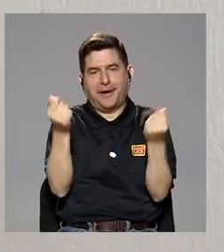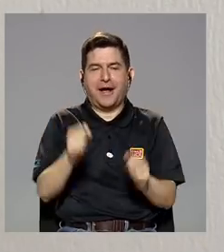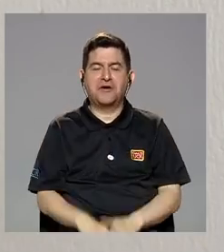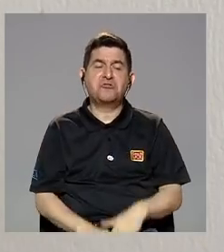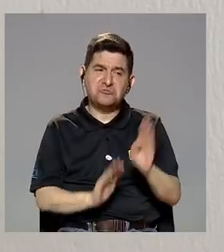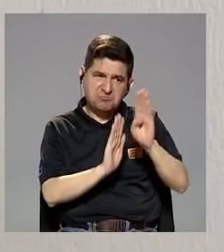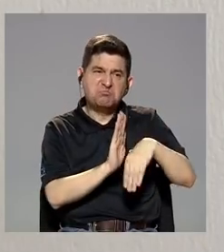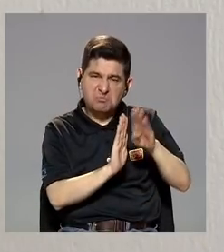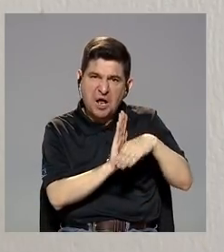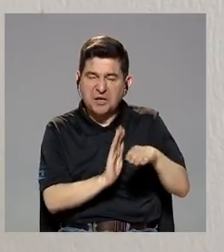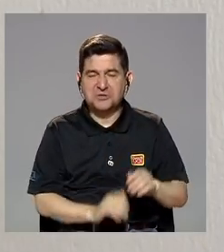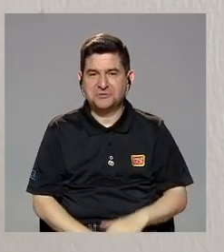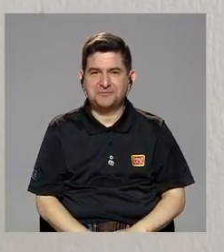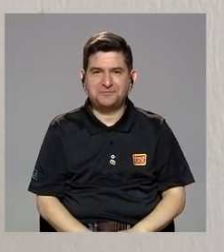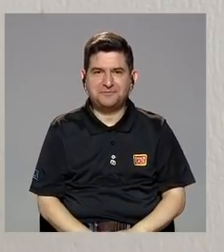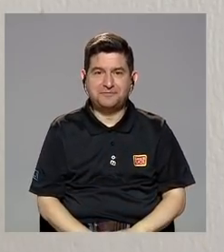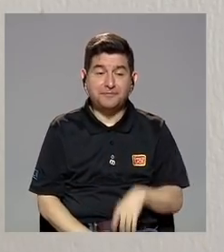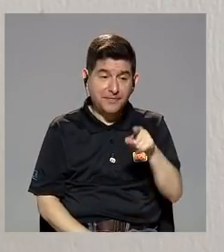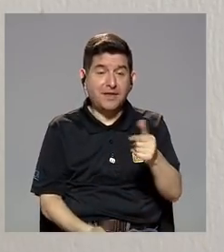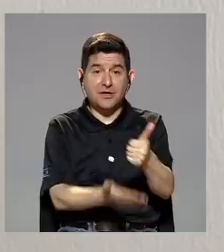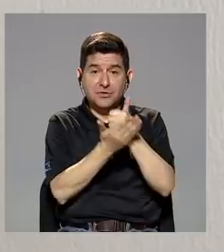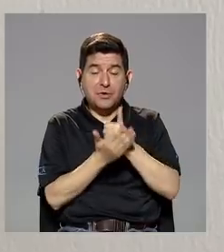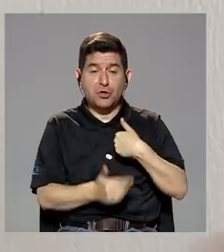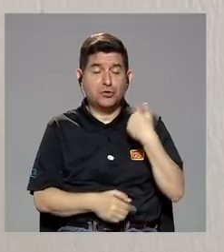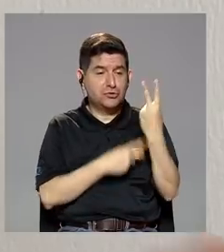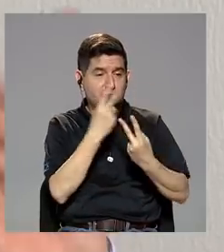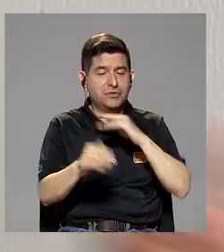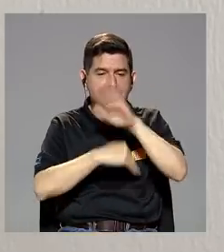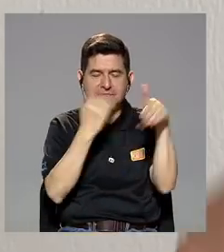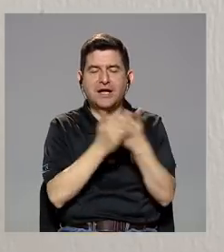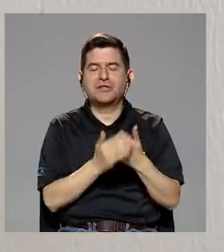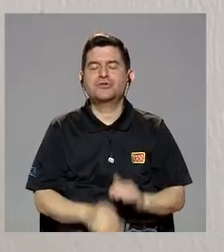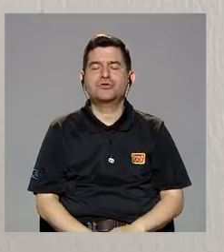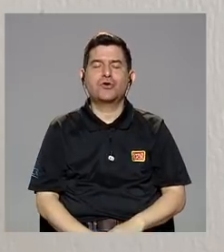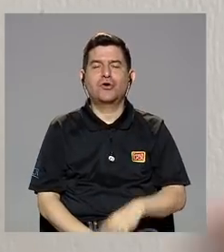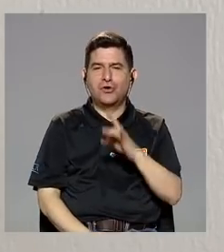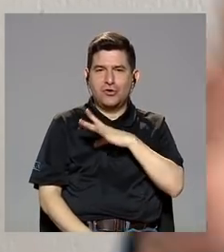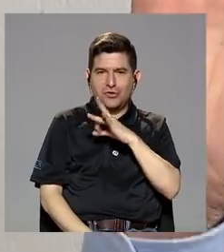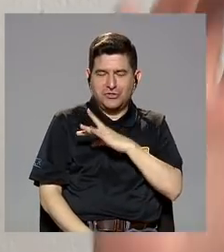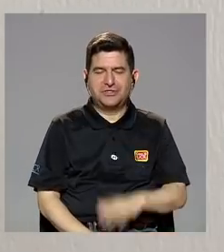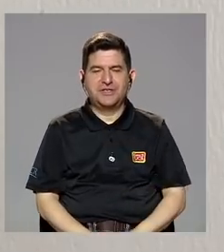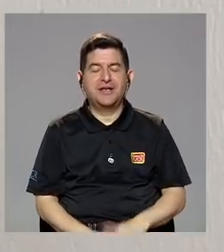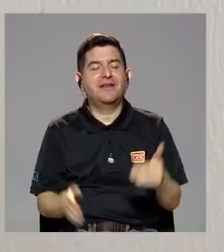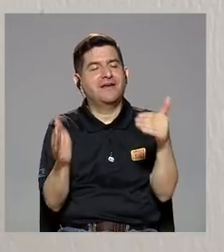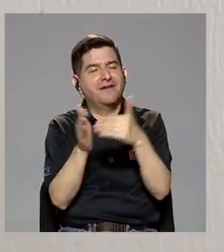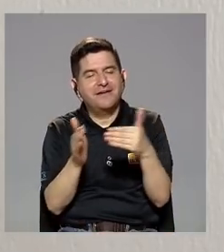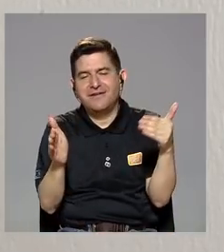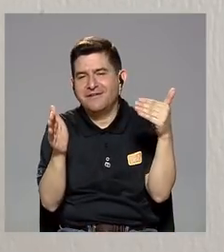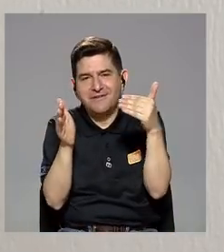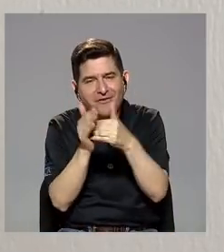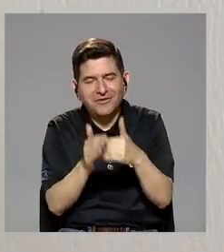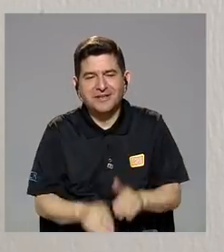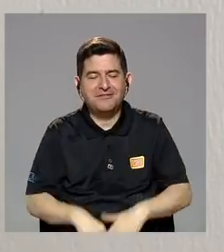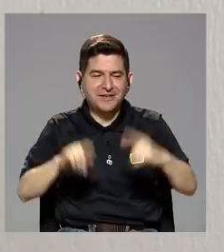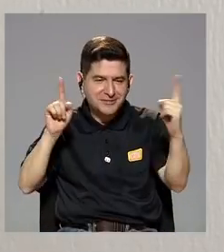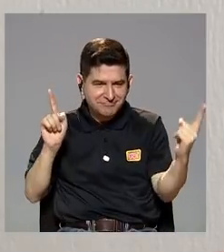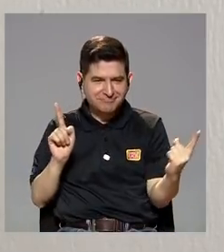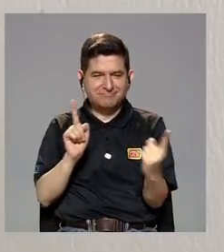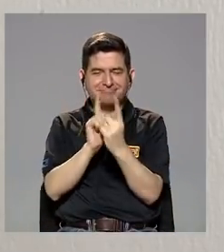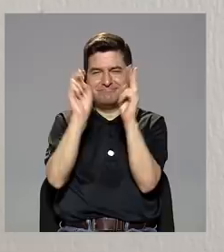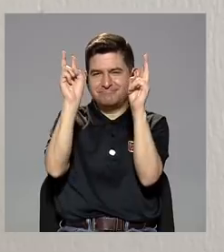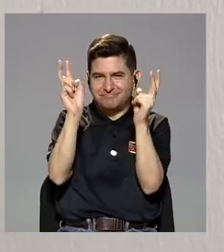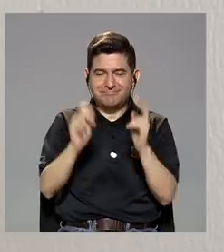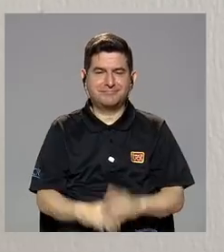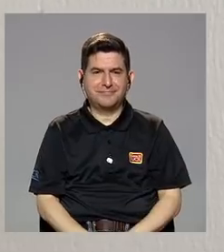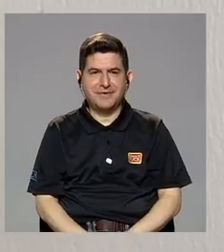que son muy baratos y eso por supuesto me sirvió para recorrer todo chile todo santiago y de nuevo reencontrarme puesto